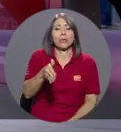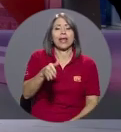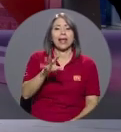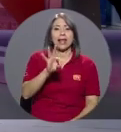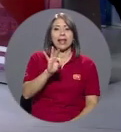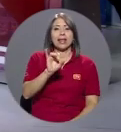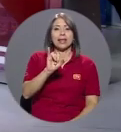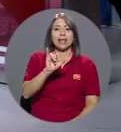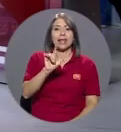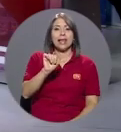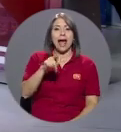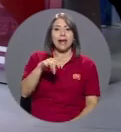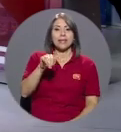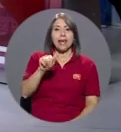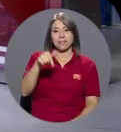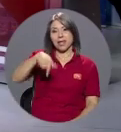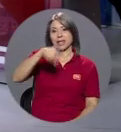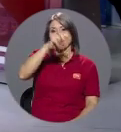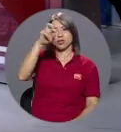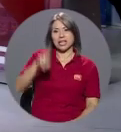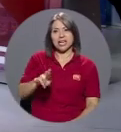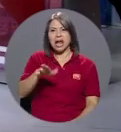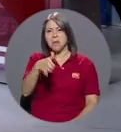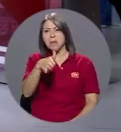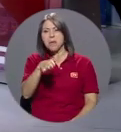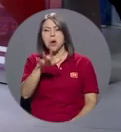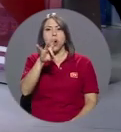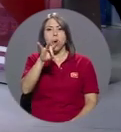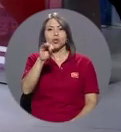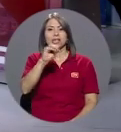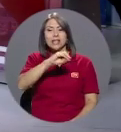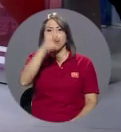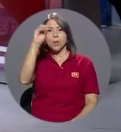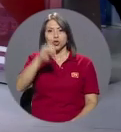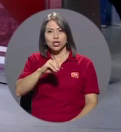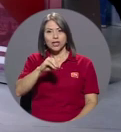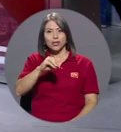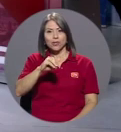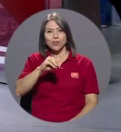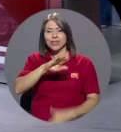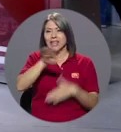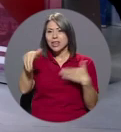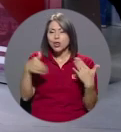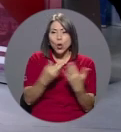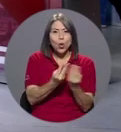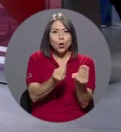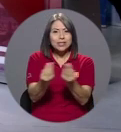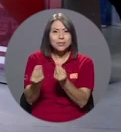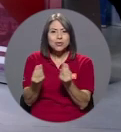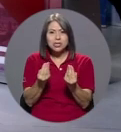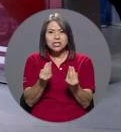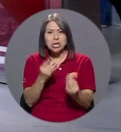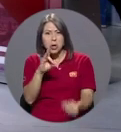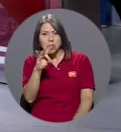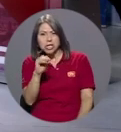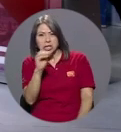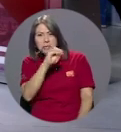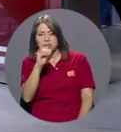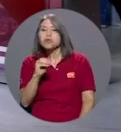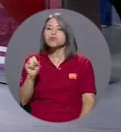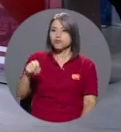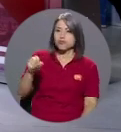es tilapia en Costa Rica. Abarca aproximadamente el 80% de todo lo que se produce.